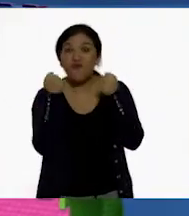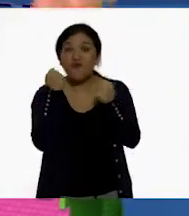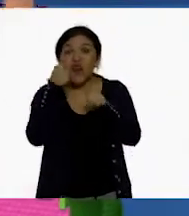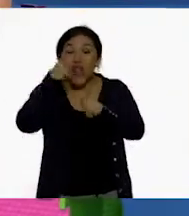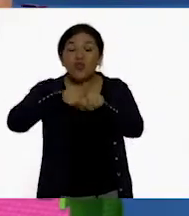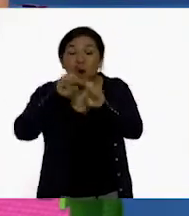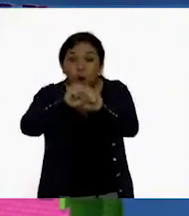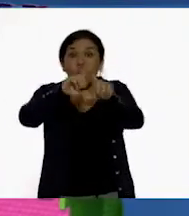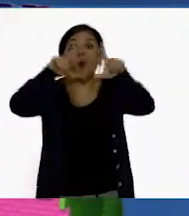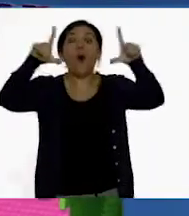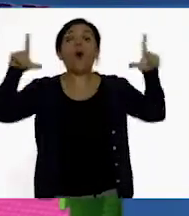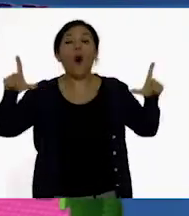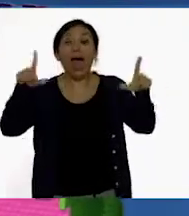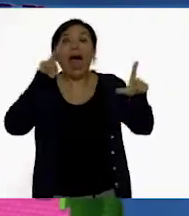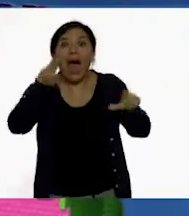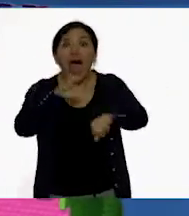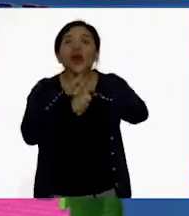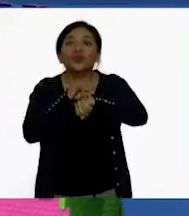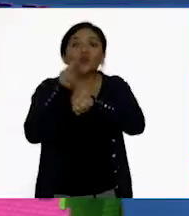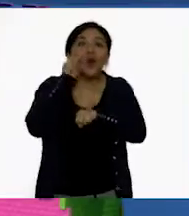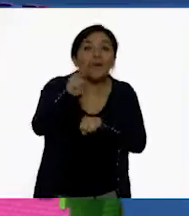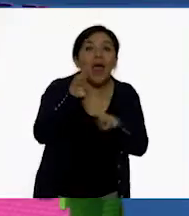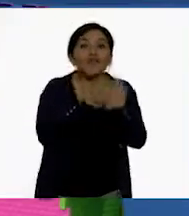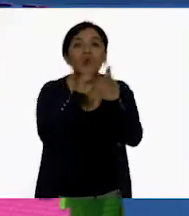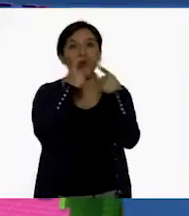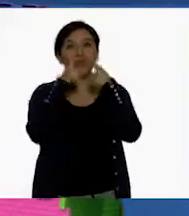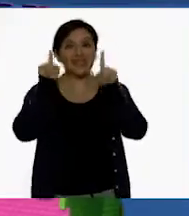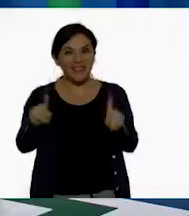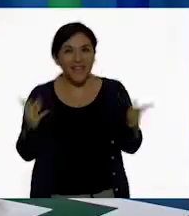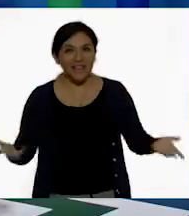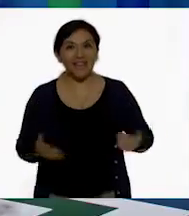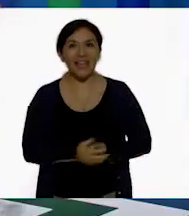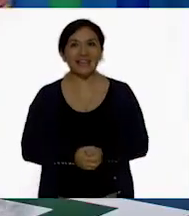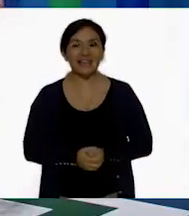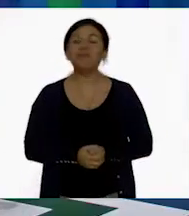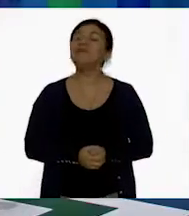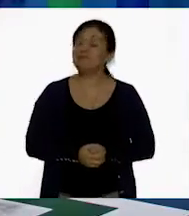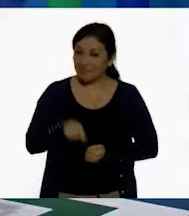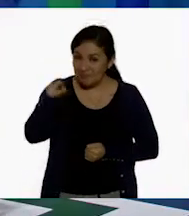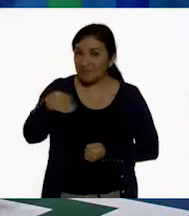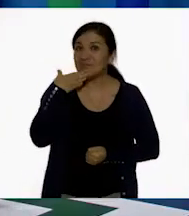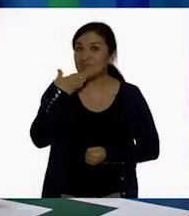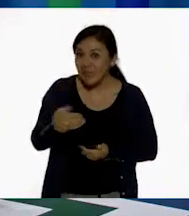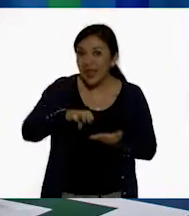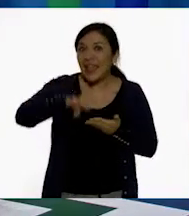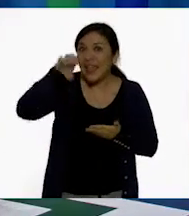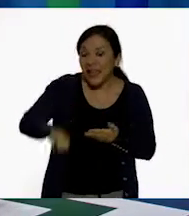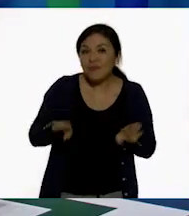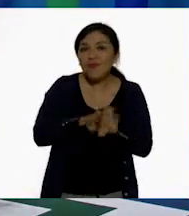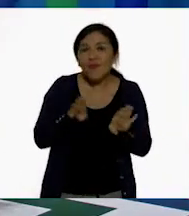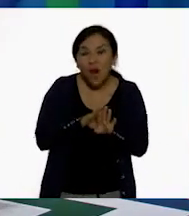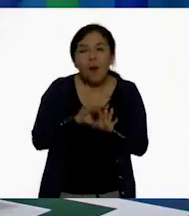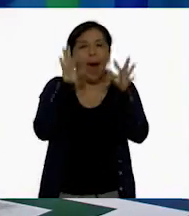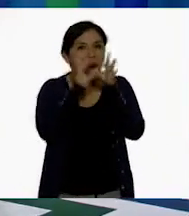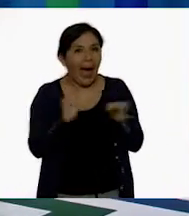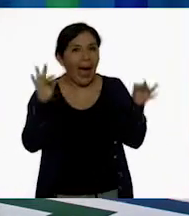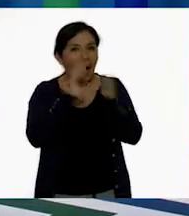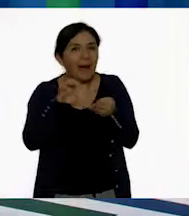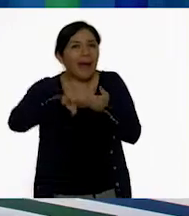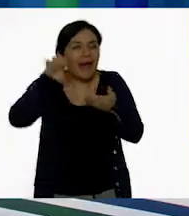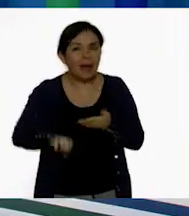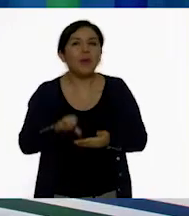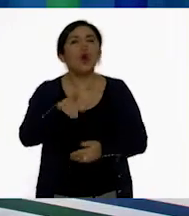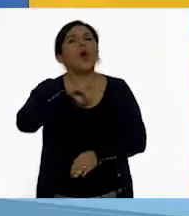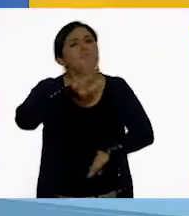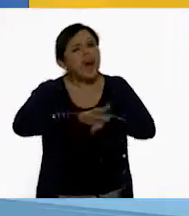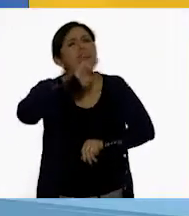máximo, ¡ay!, se notará muchísimo la diferencia, ¿no? Bien. Esa es una muy buena explicación. ¿Pero qué más